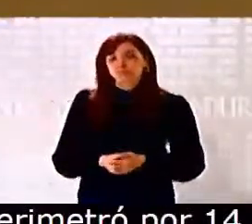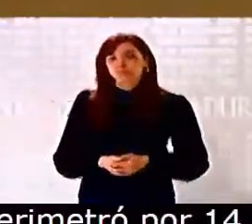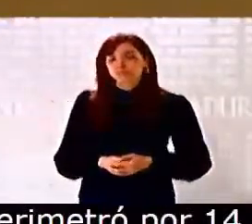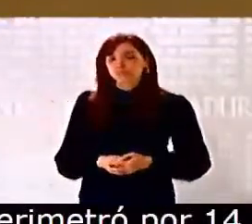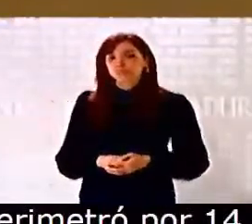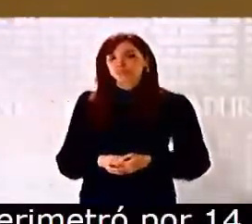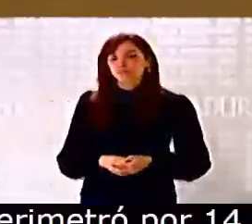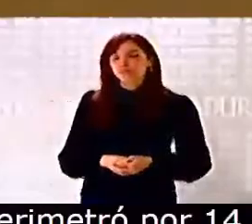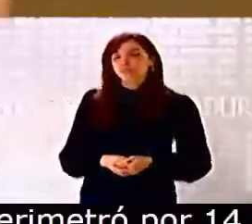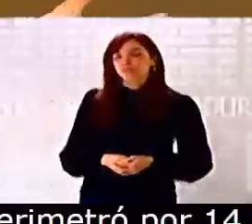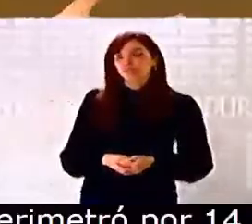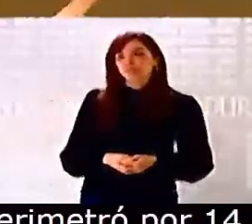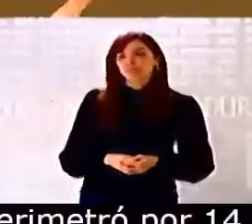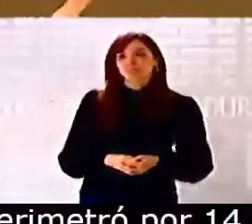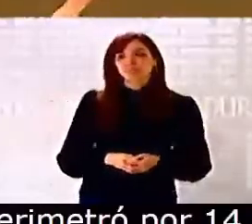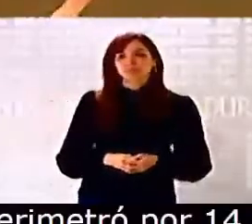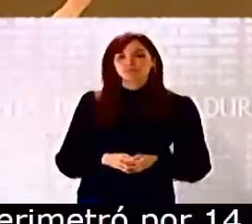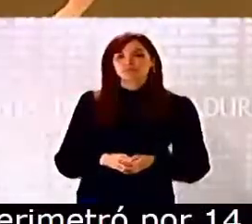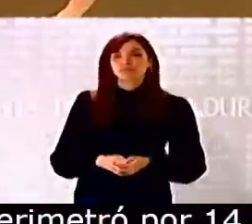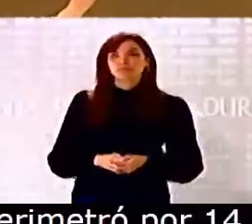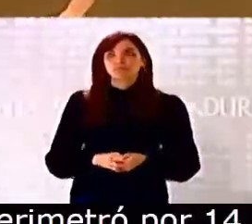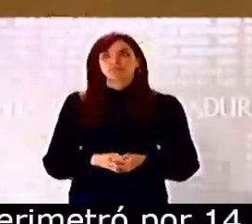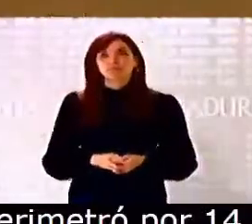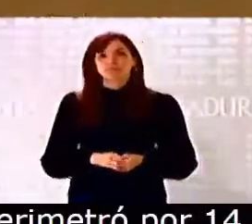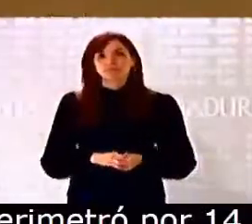el cierre del municipio.